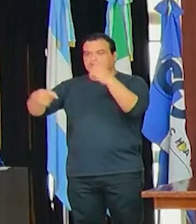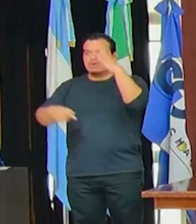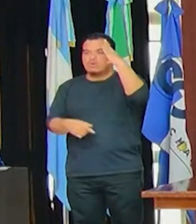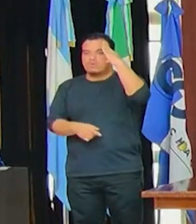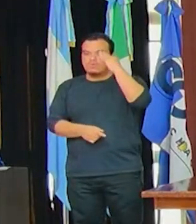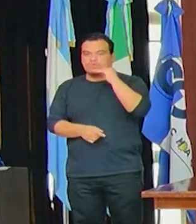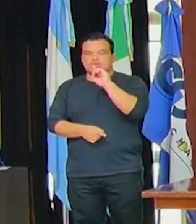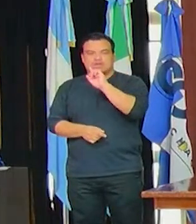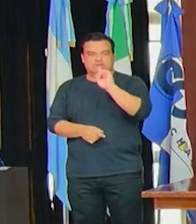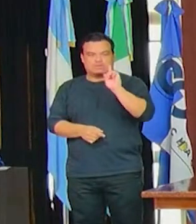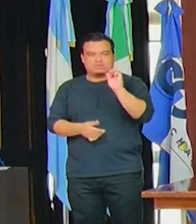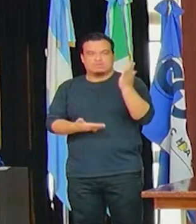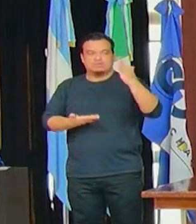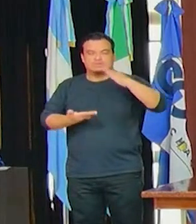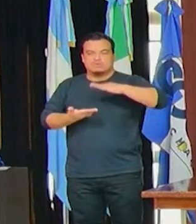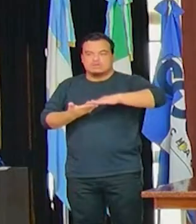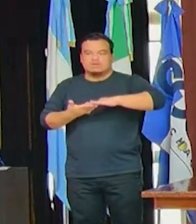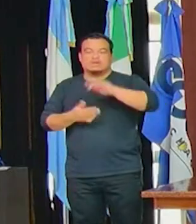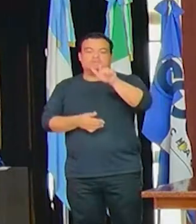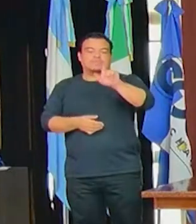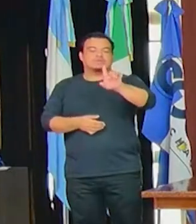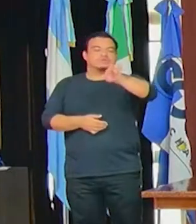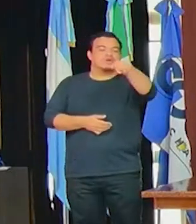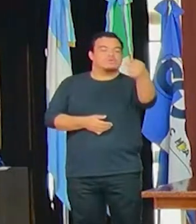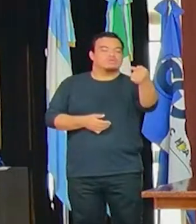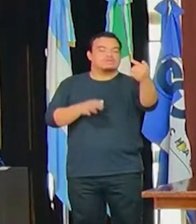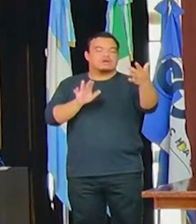tocar un alma humana, sea apenas otra alma humana.